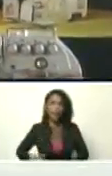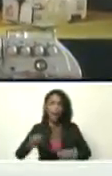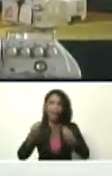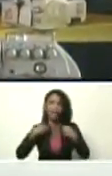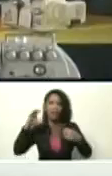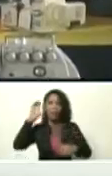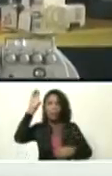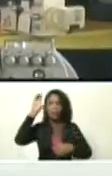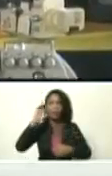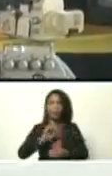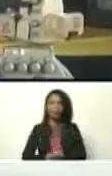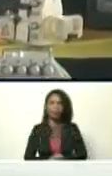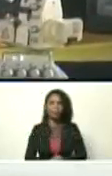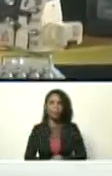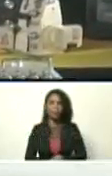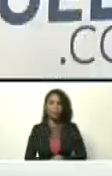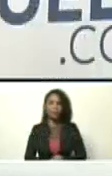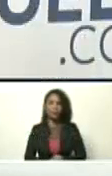patria!